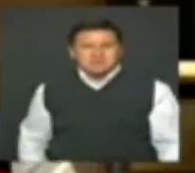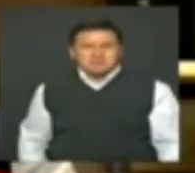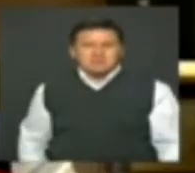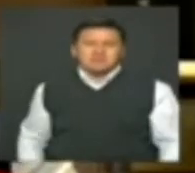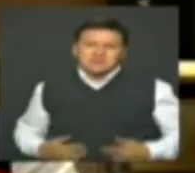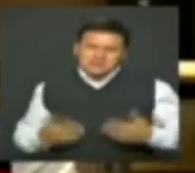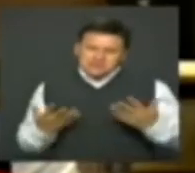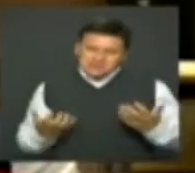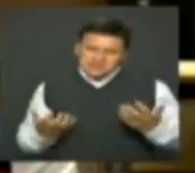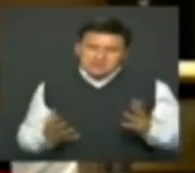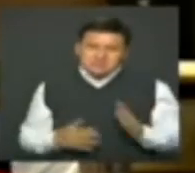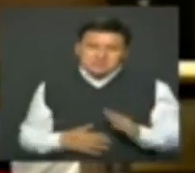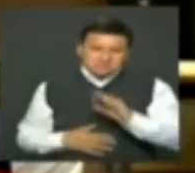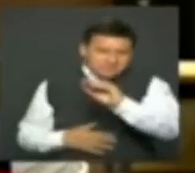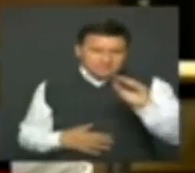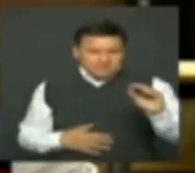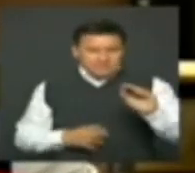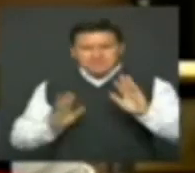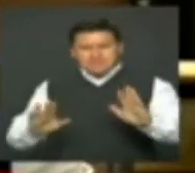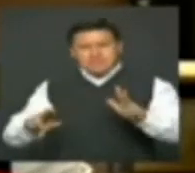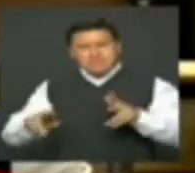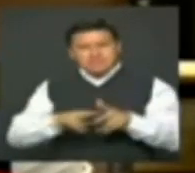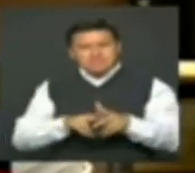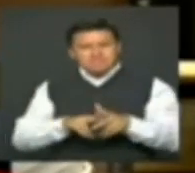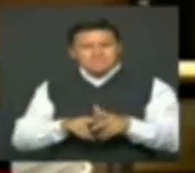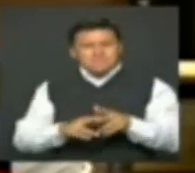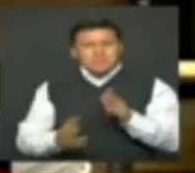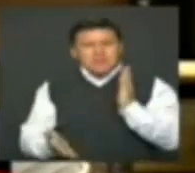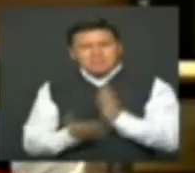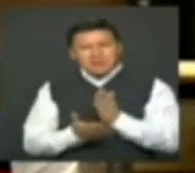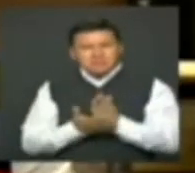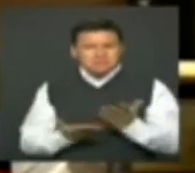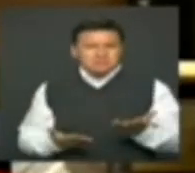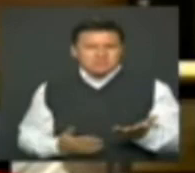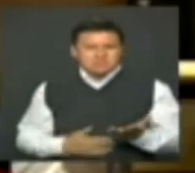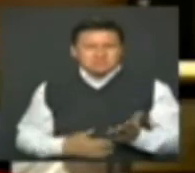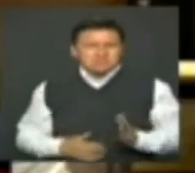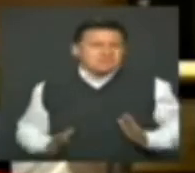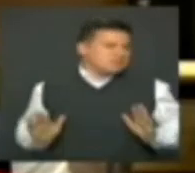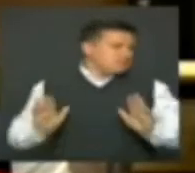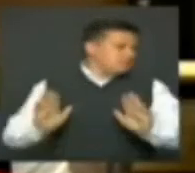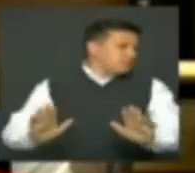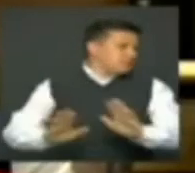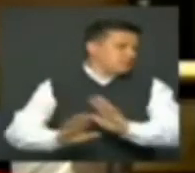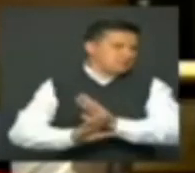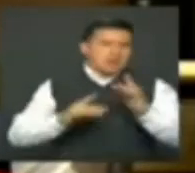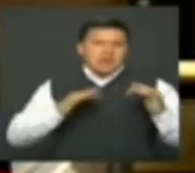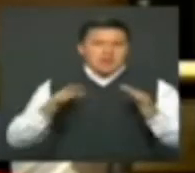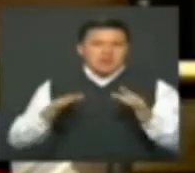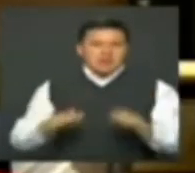Queremos, cuando llamamos al cese bilateral del fuego, parar la maquinaria de la guerra,